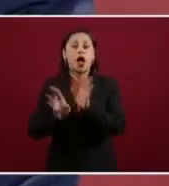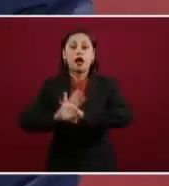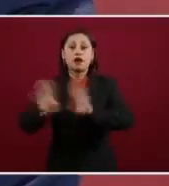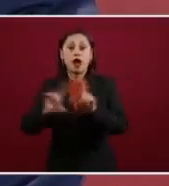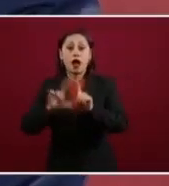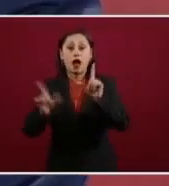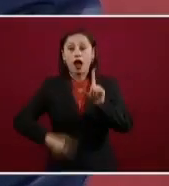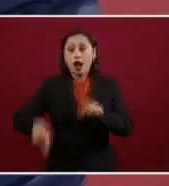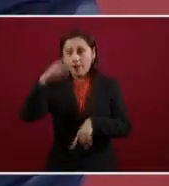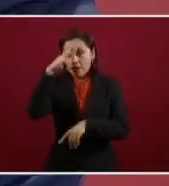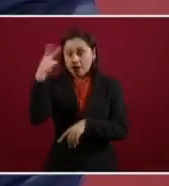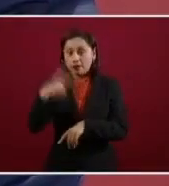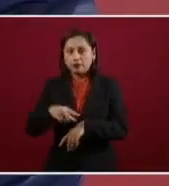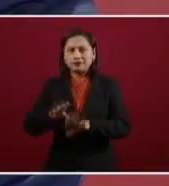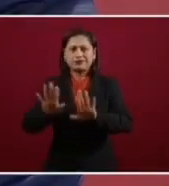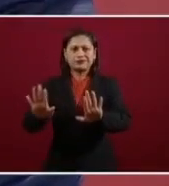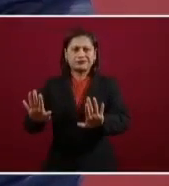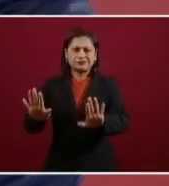necesario